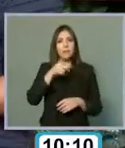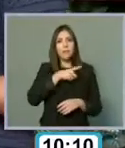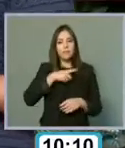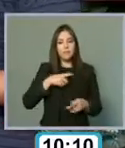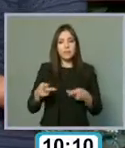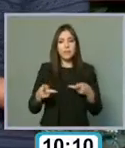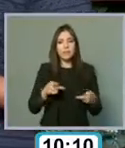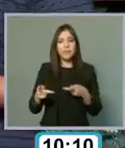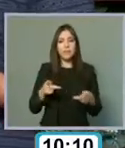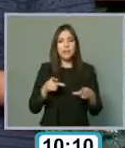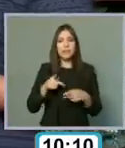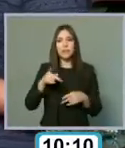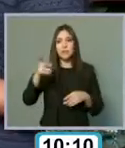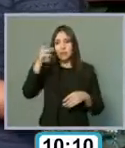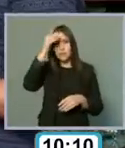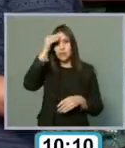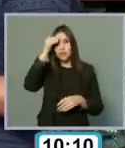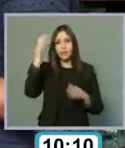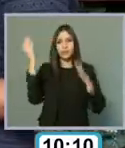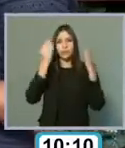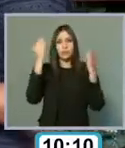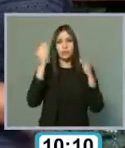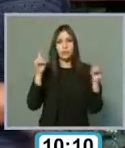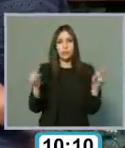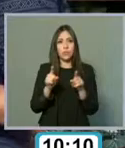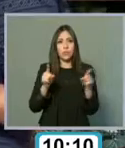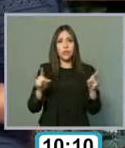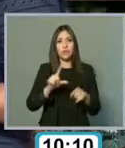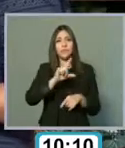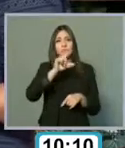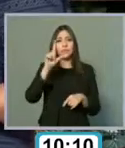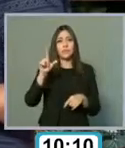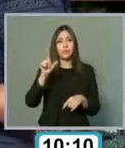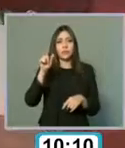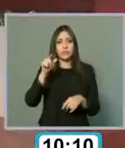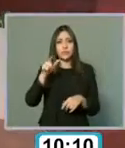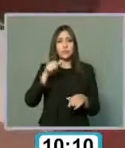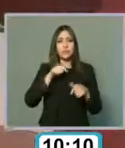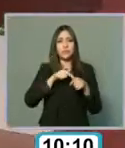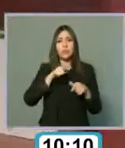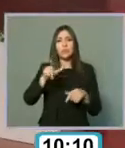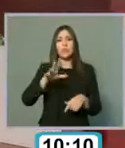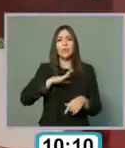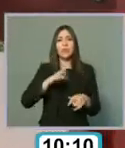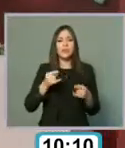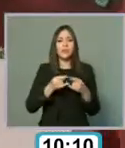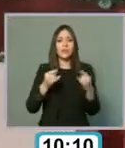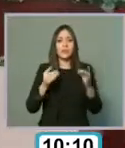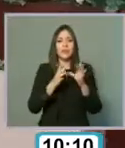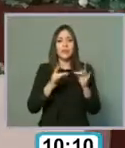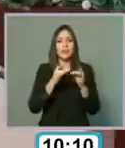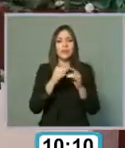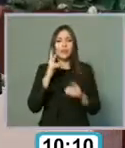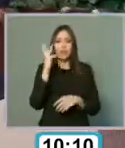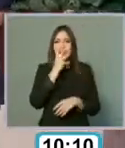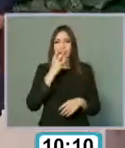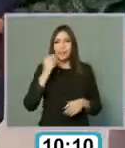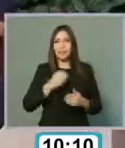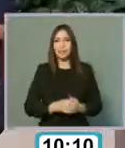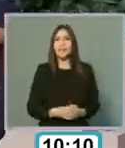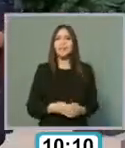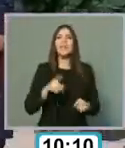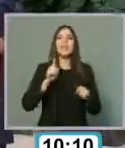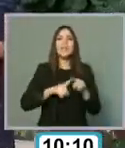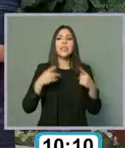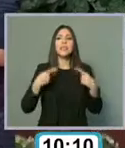estudiado pues música y que un maestro te alentó mucho por ahí. Sí. Es una anécdota muy bonita. Me alentaron en realidad varios.